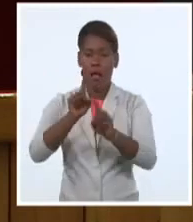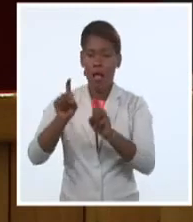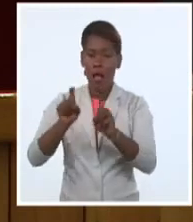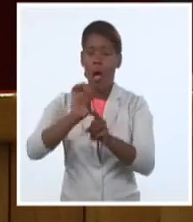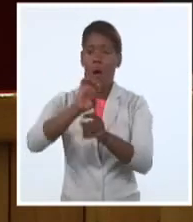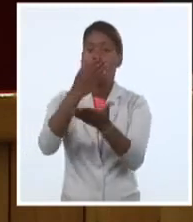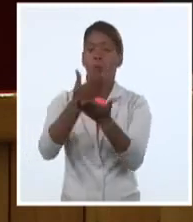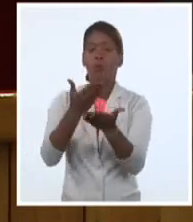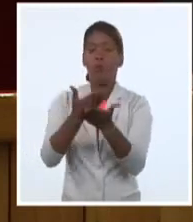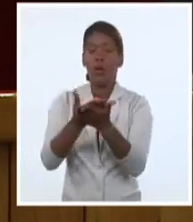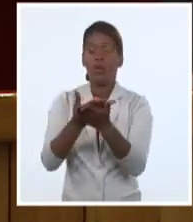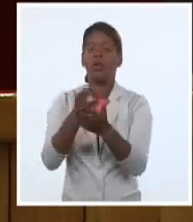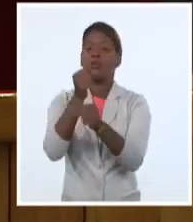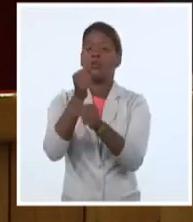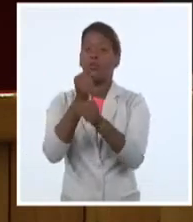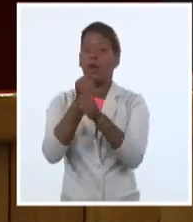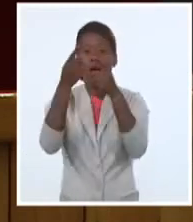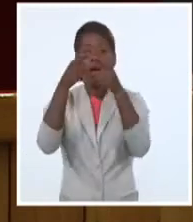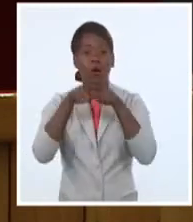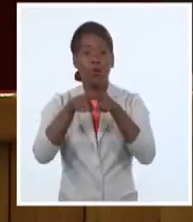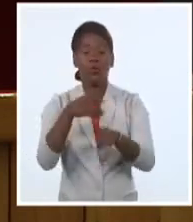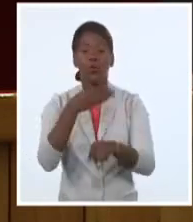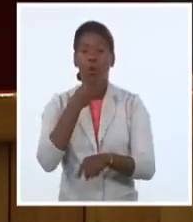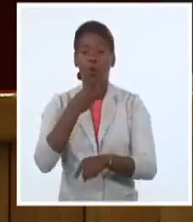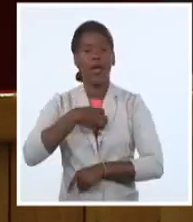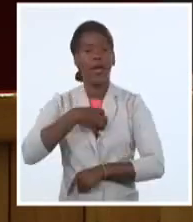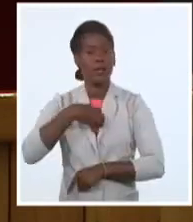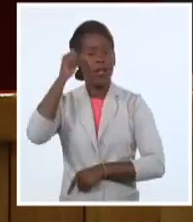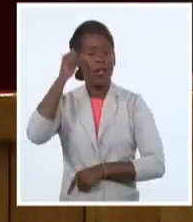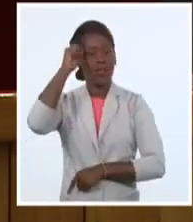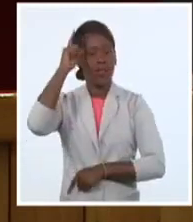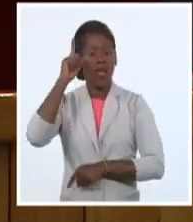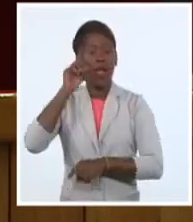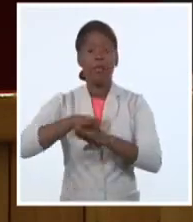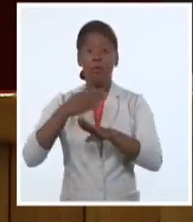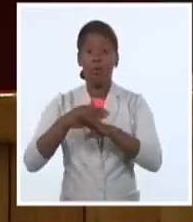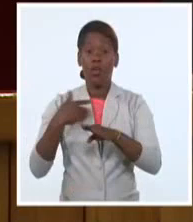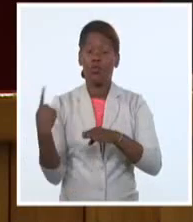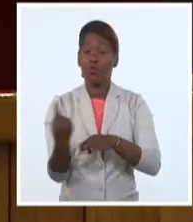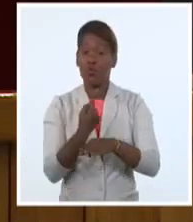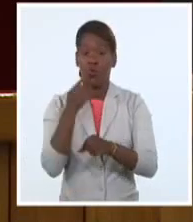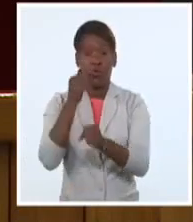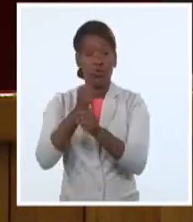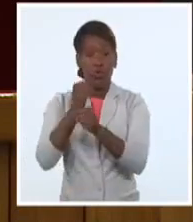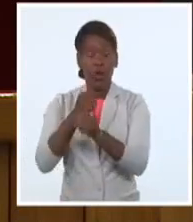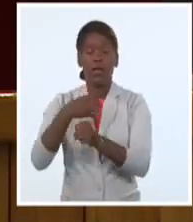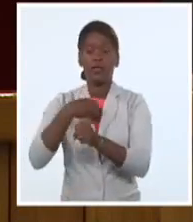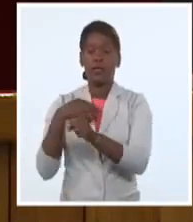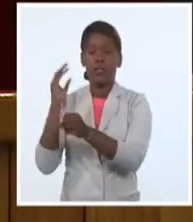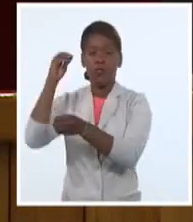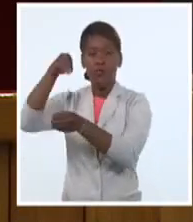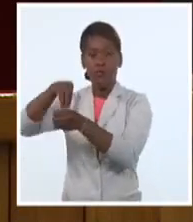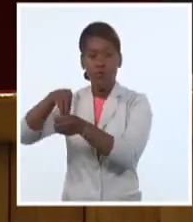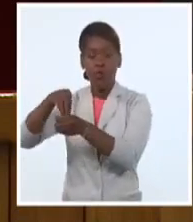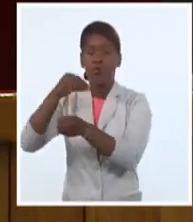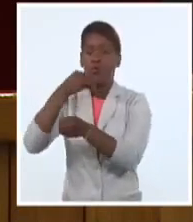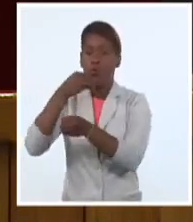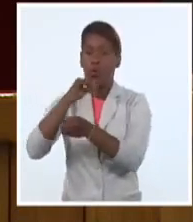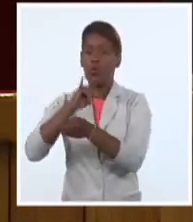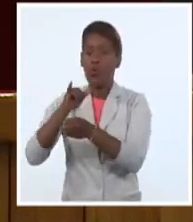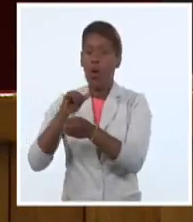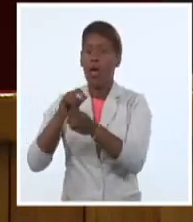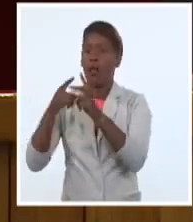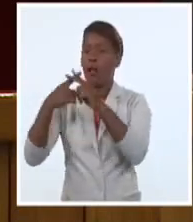para decidir entre todos dónde y cómo utilizar mejor los fondos públicos, con énfasis en la localidad, en el barrio, en